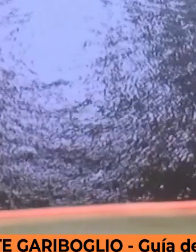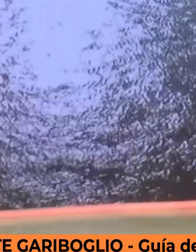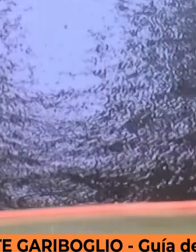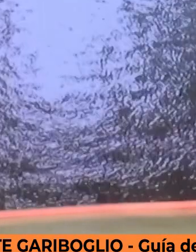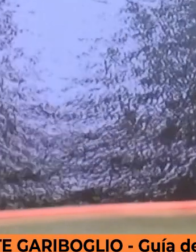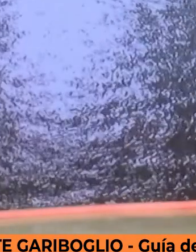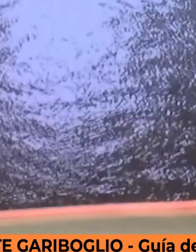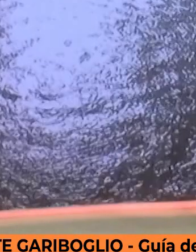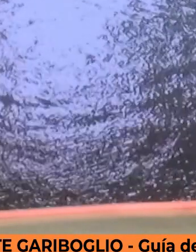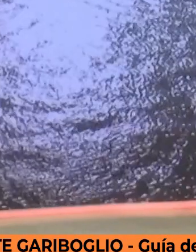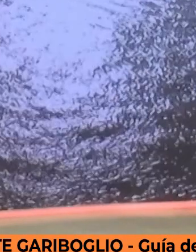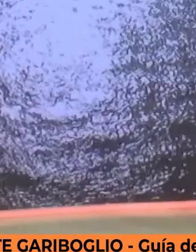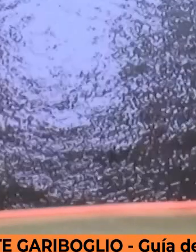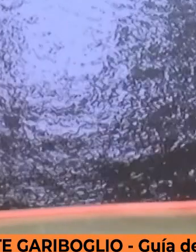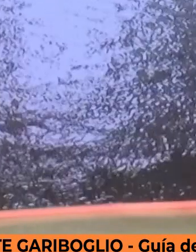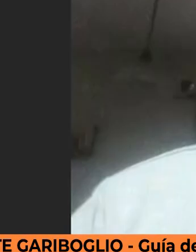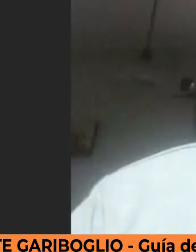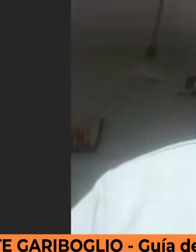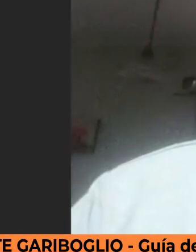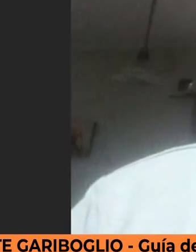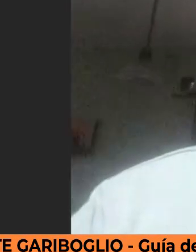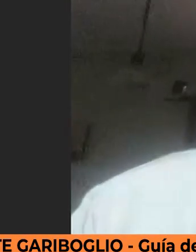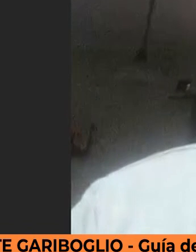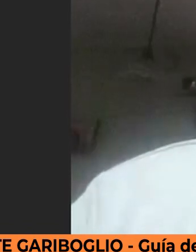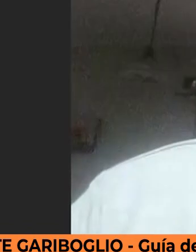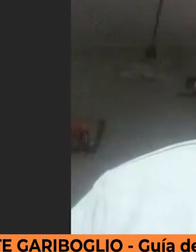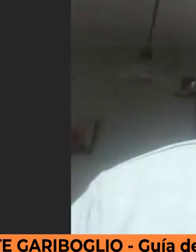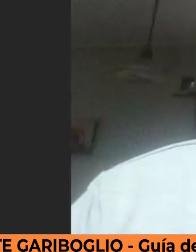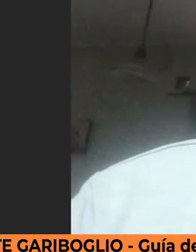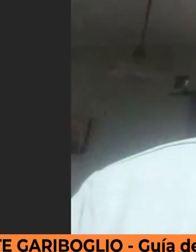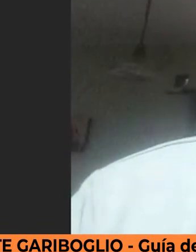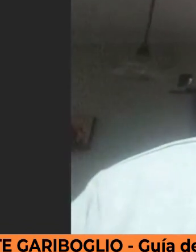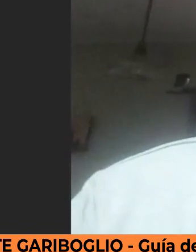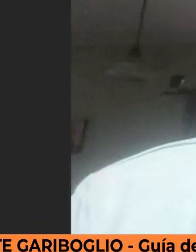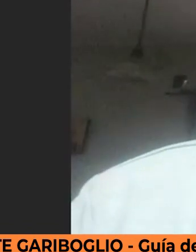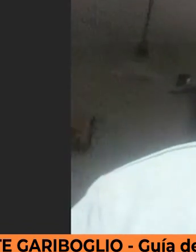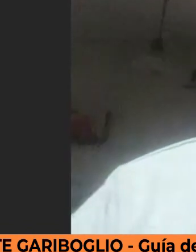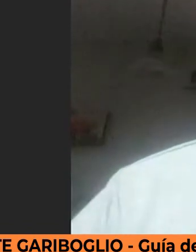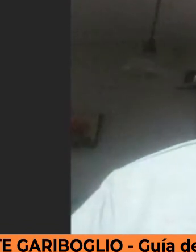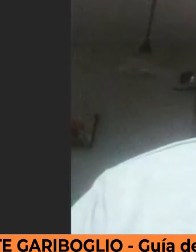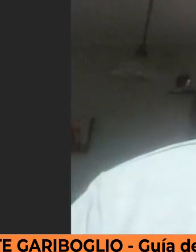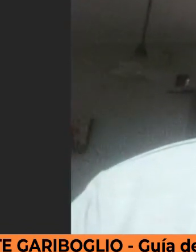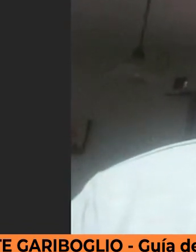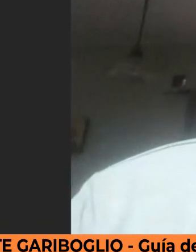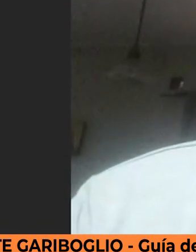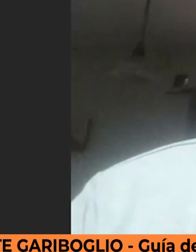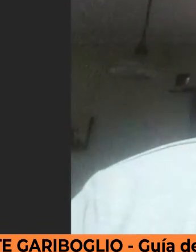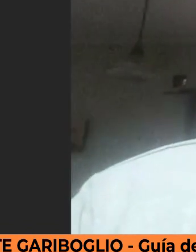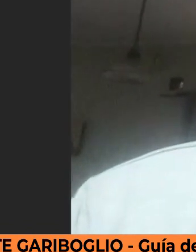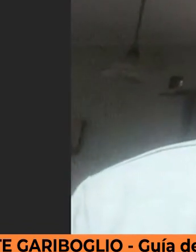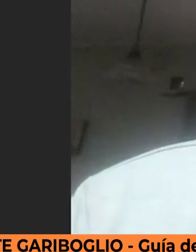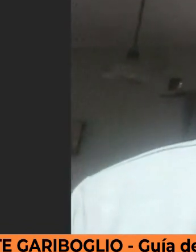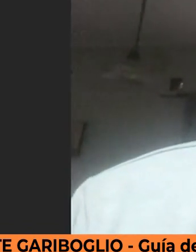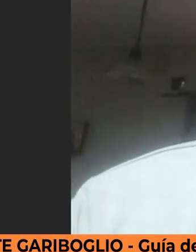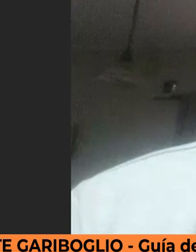este convenio obviamente se renueva y por 20 años más, con los cuales aquí hay, digamos, si bien se le concede a la asociación nuevamente